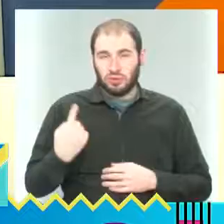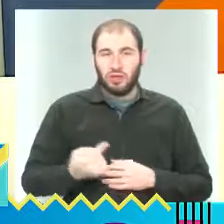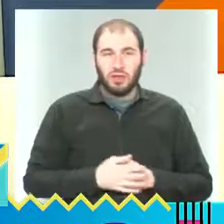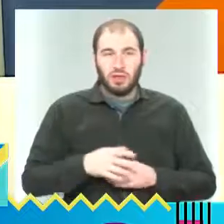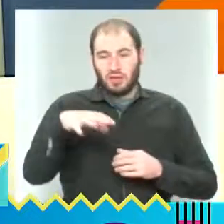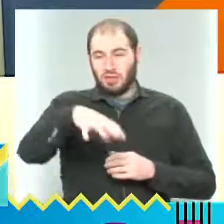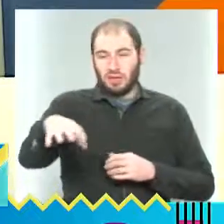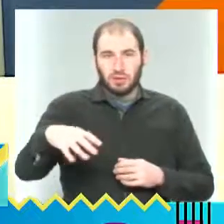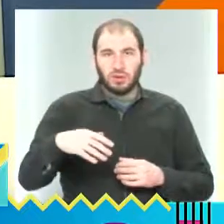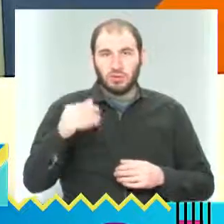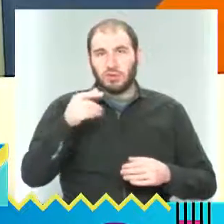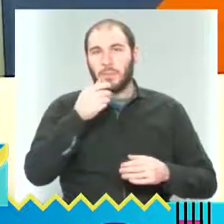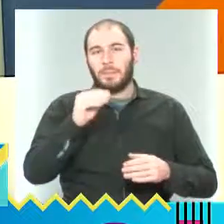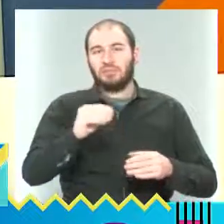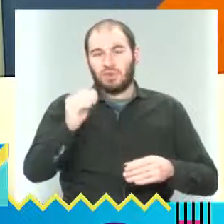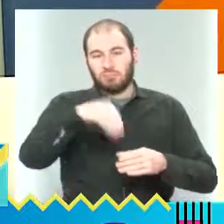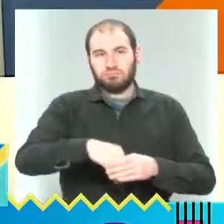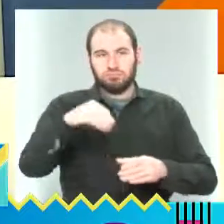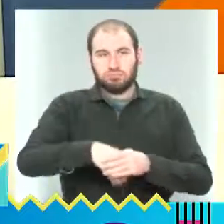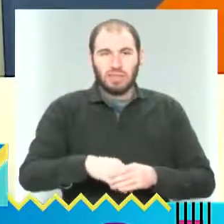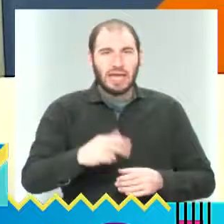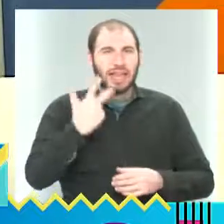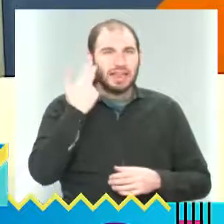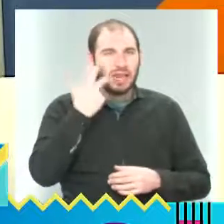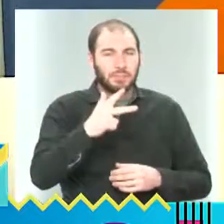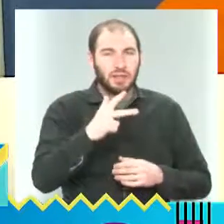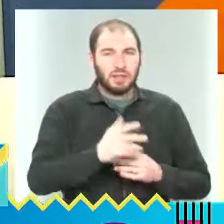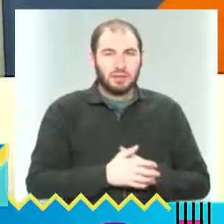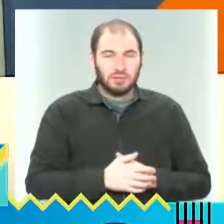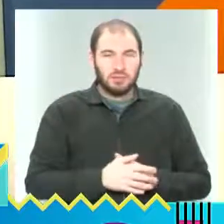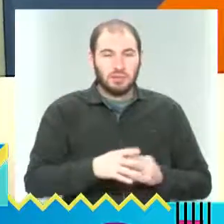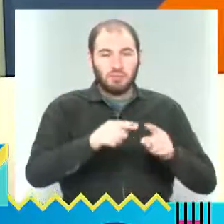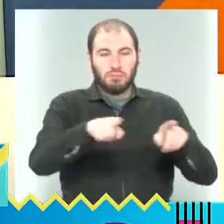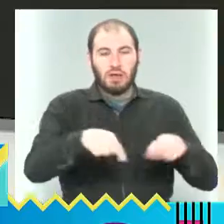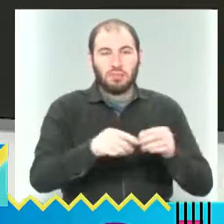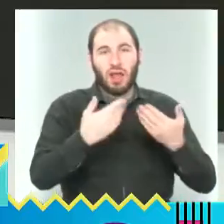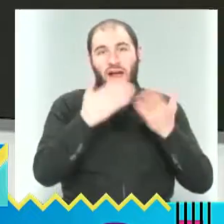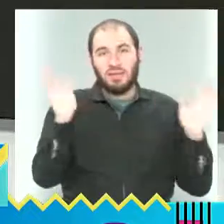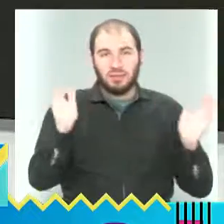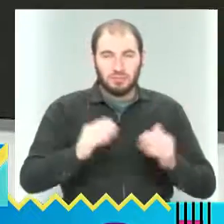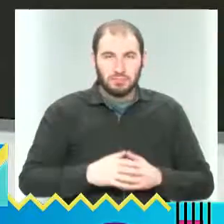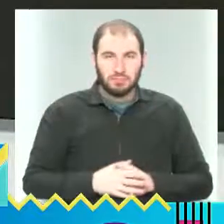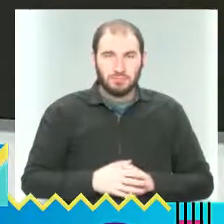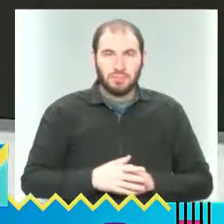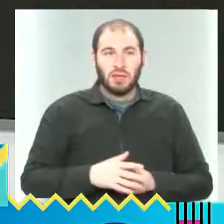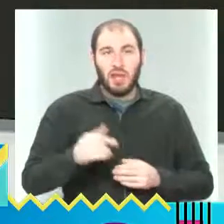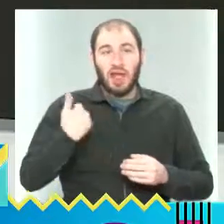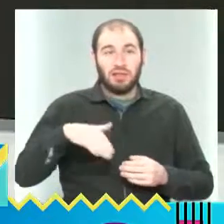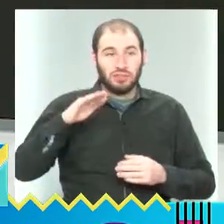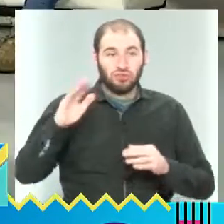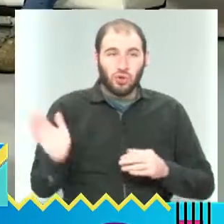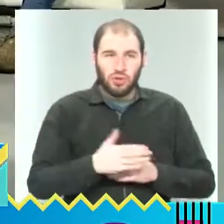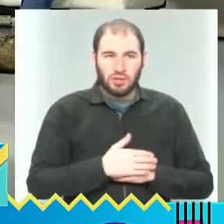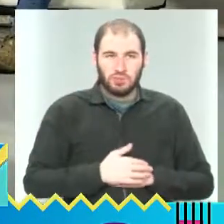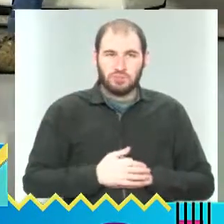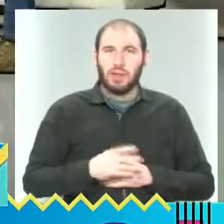tenemos territorio y seguimos enterrando la basura. Sí, hay 3.000 basurales al aire libre, ¿sí? En el país. Entonces,